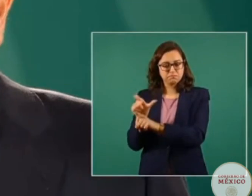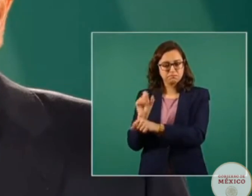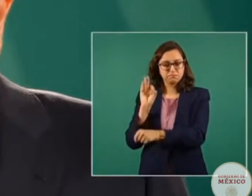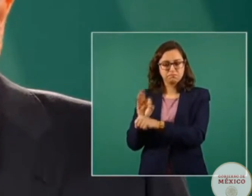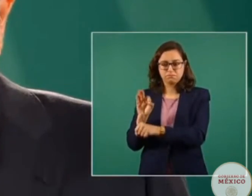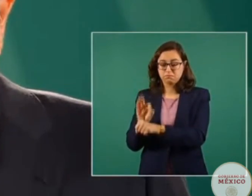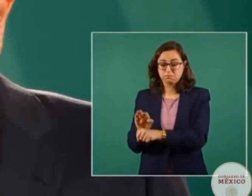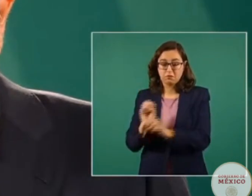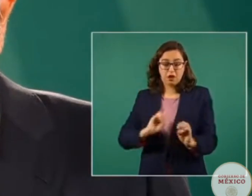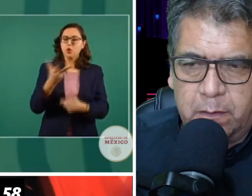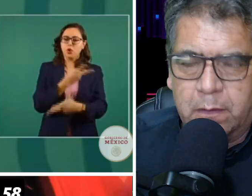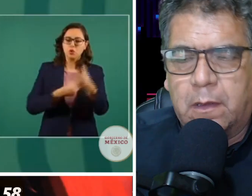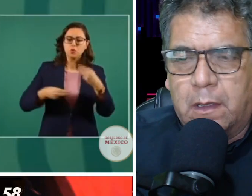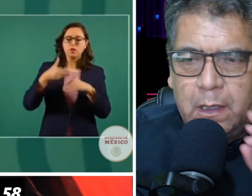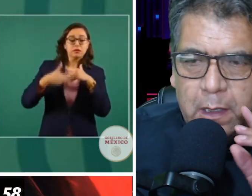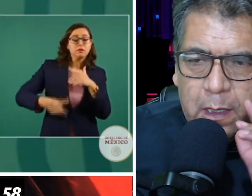No está sola.